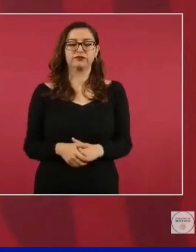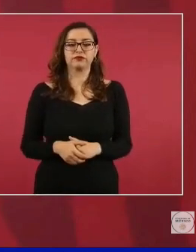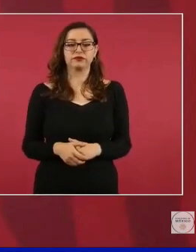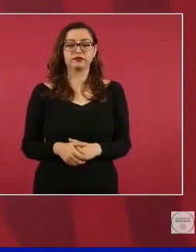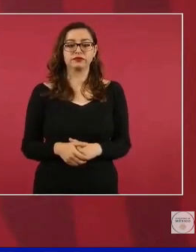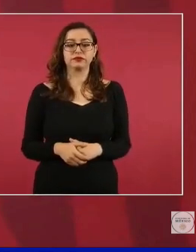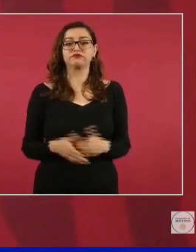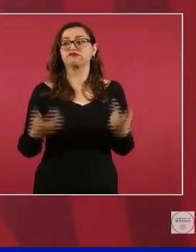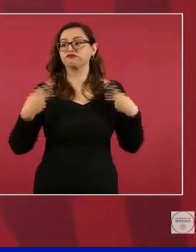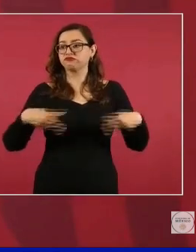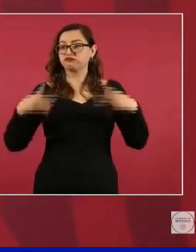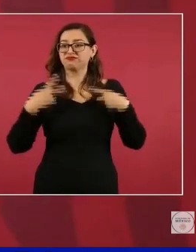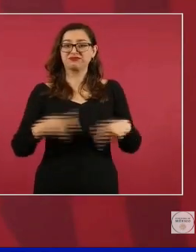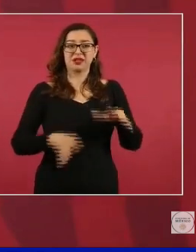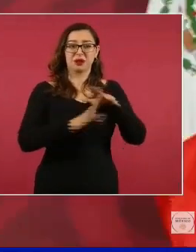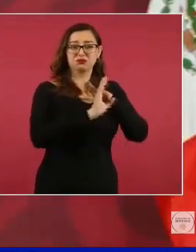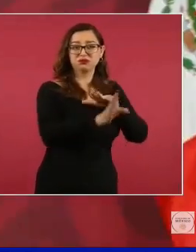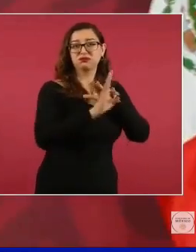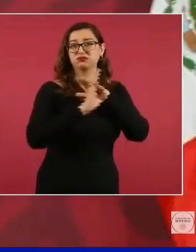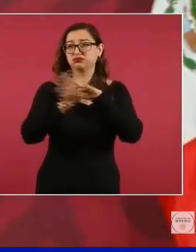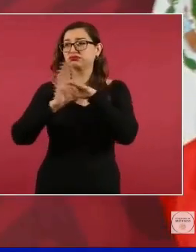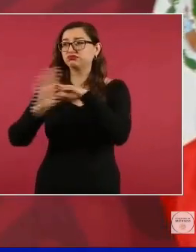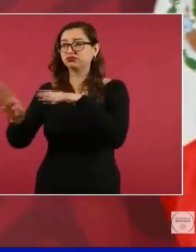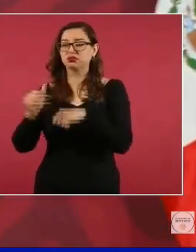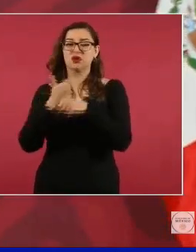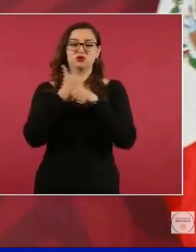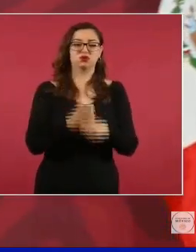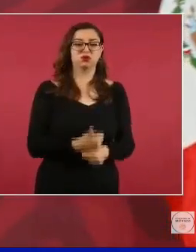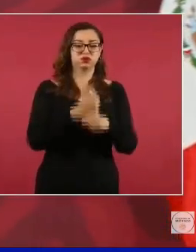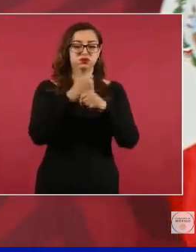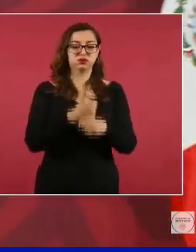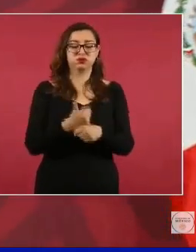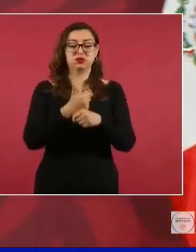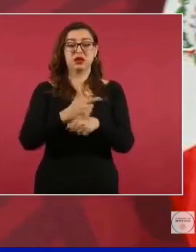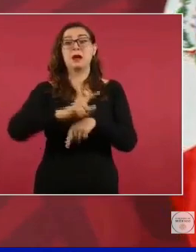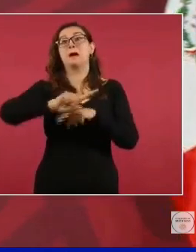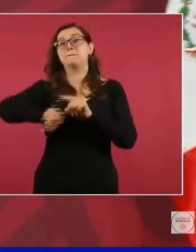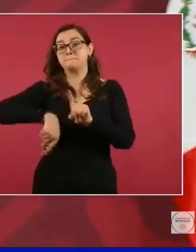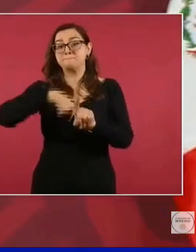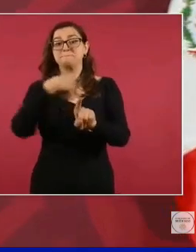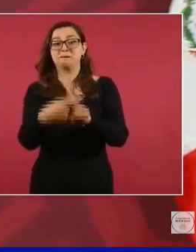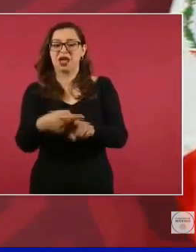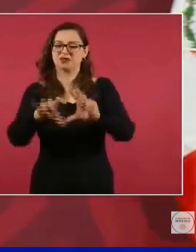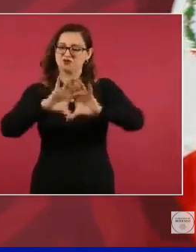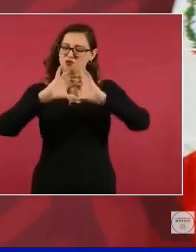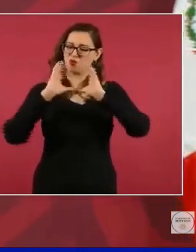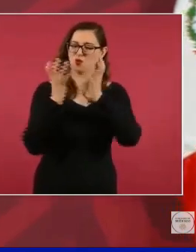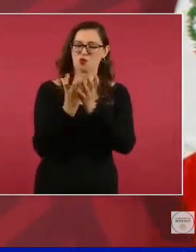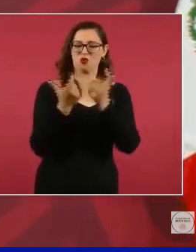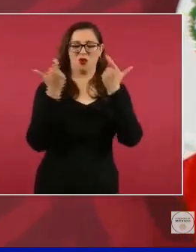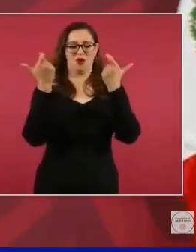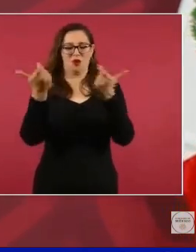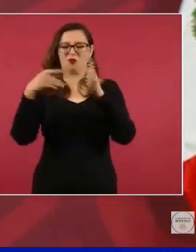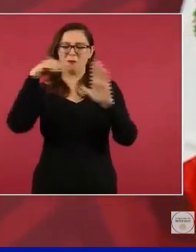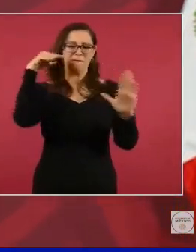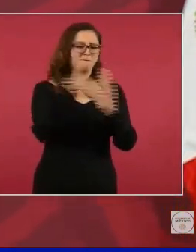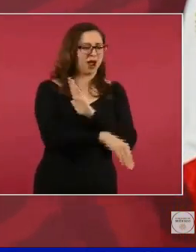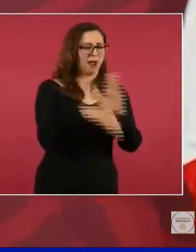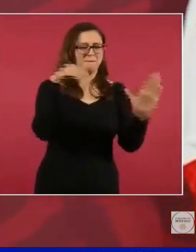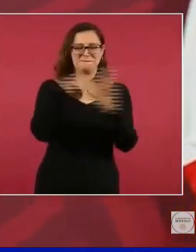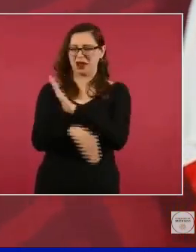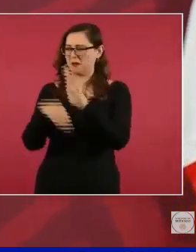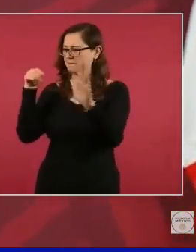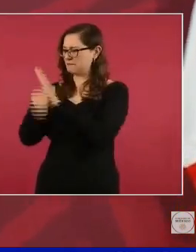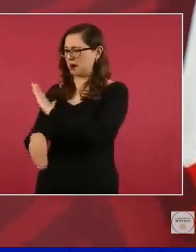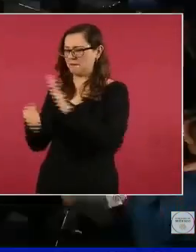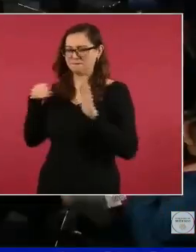para los desplazados y, por si fuese poco, afectando a todos los países, porque esta inflación